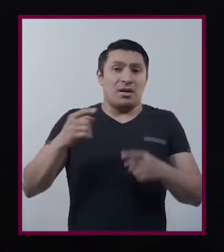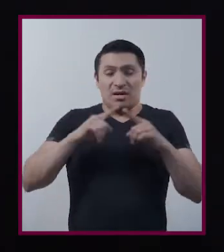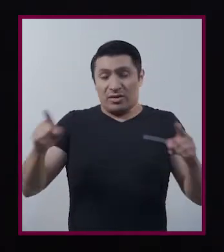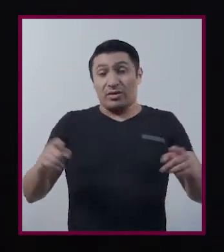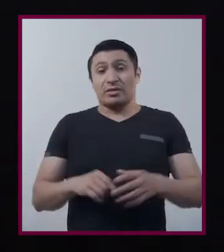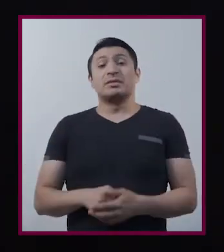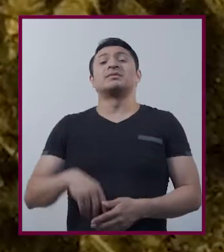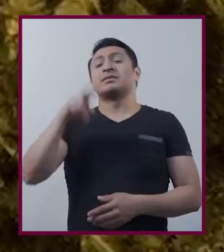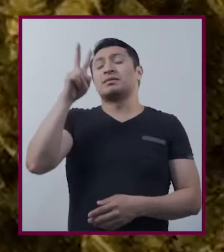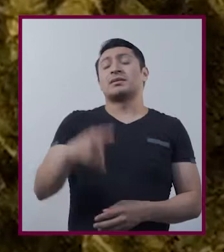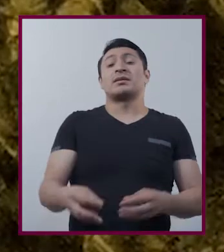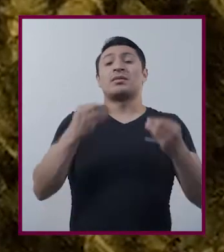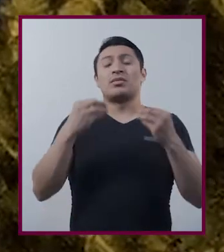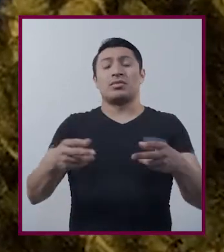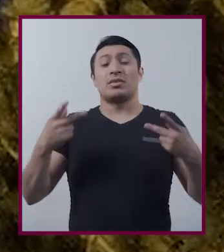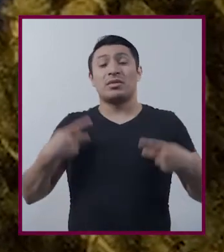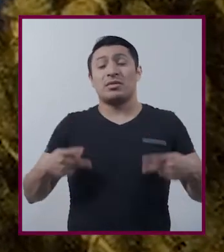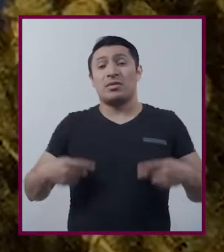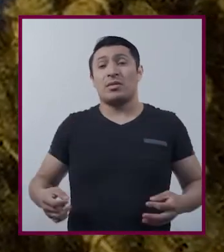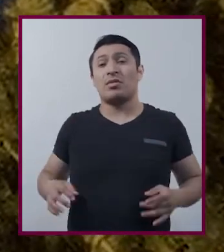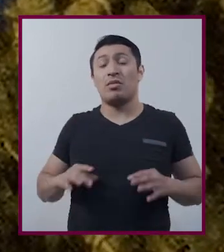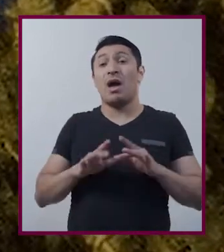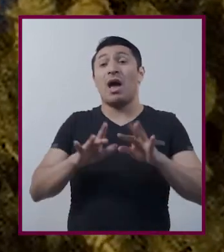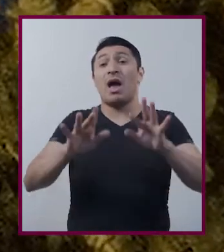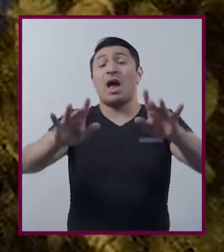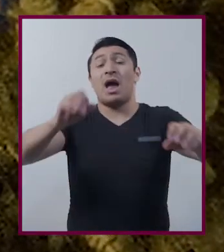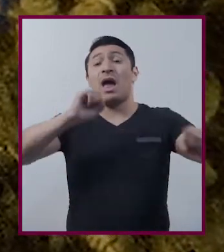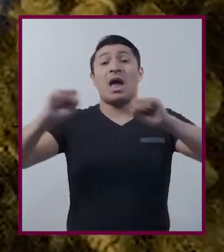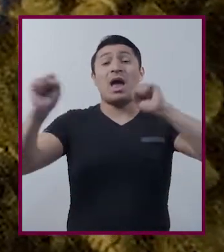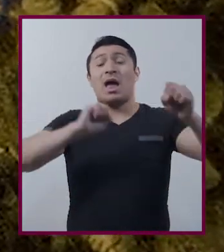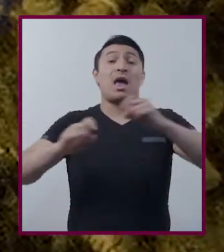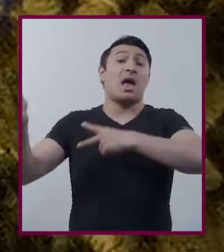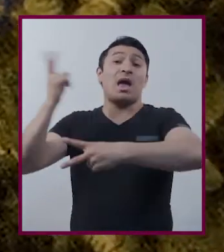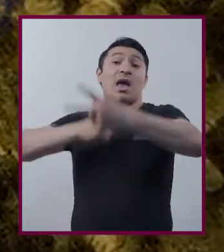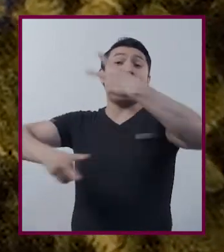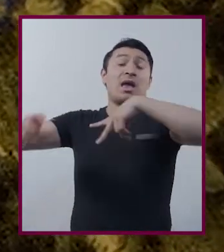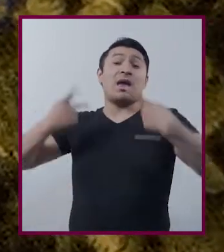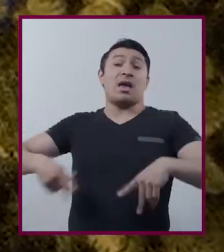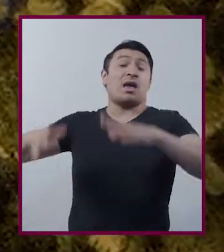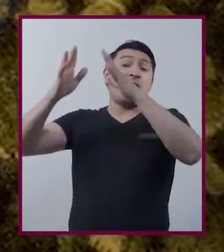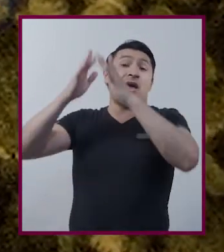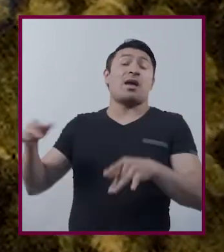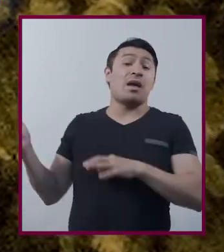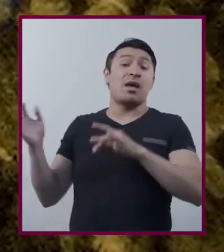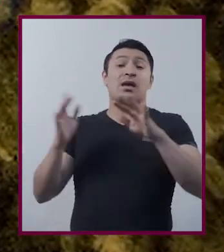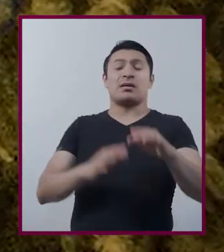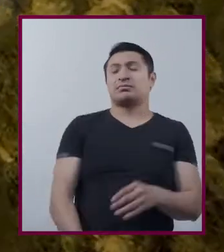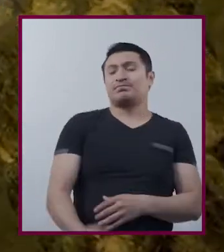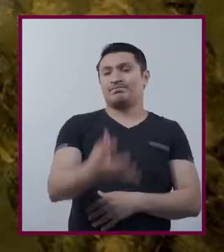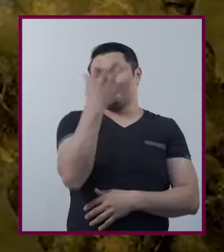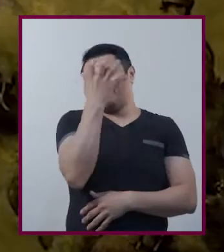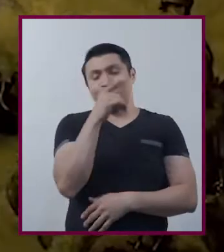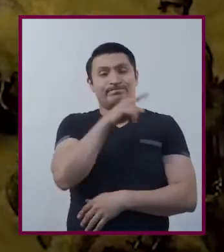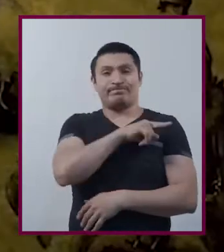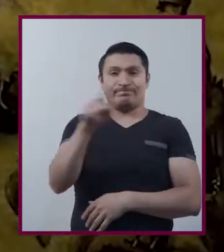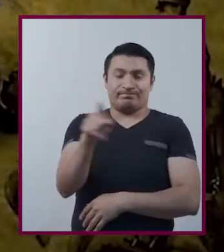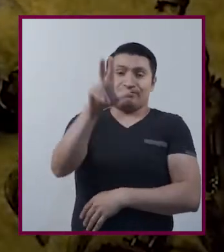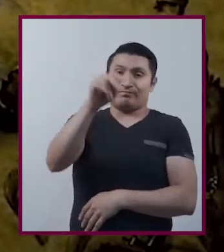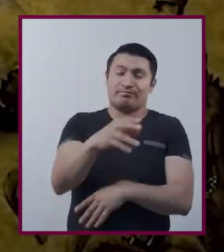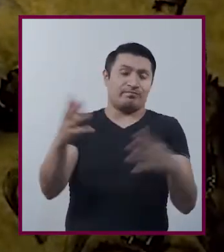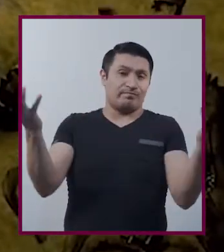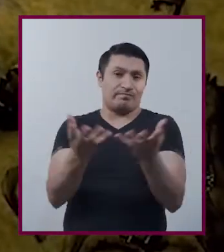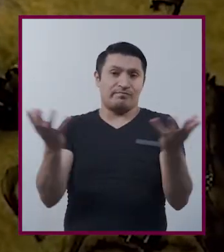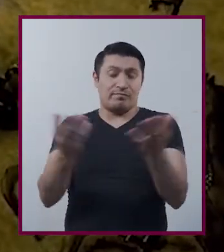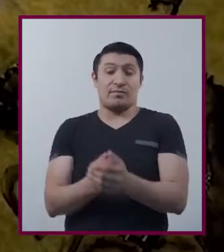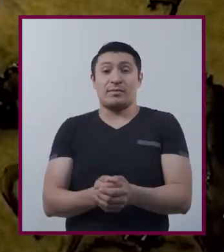los conservadores. Es verdad que muchos salieron corriendo como gallinas al grito de «¡Ya vienen los franceses!», para vergüenza